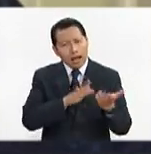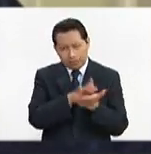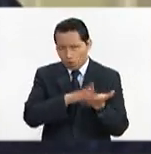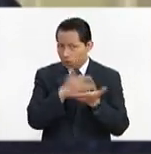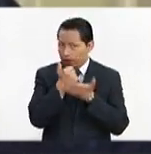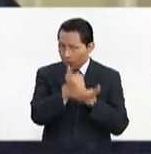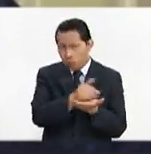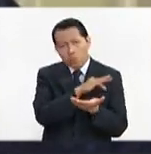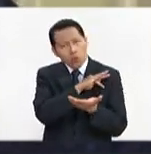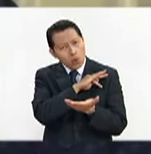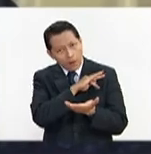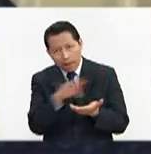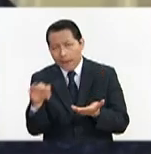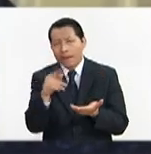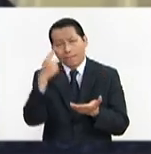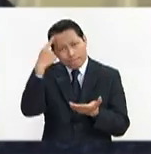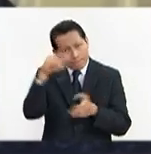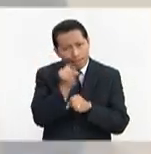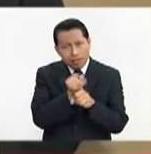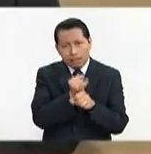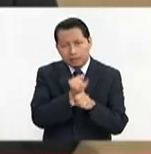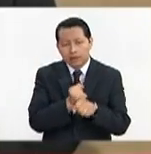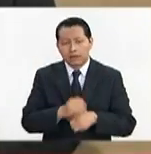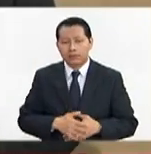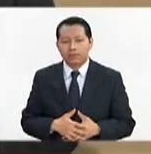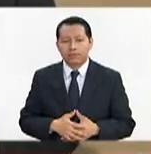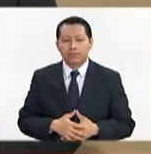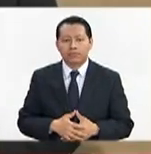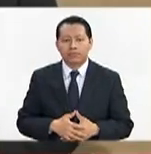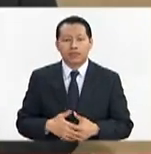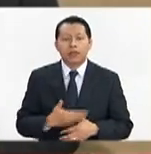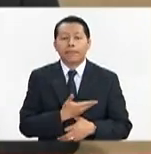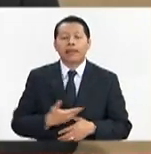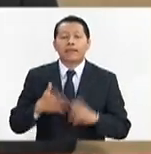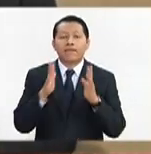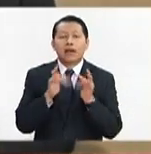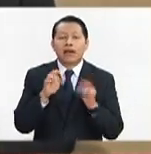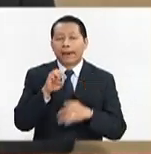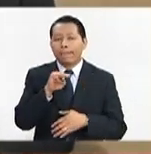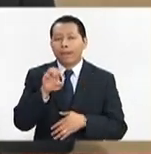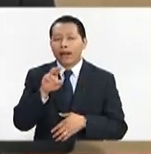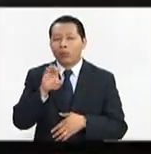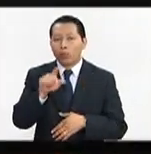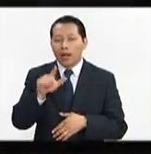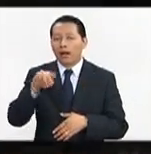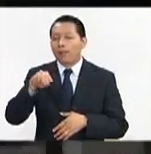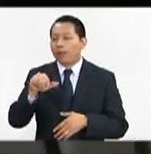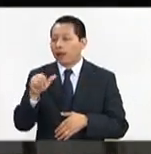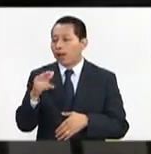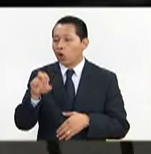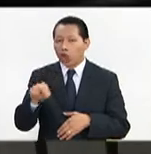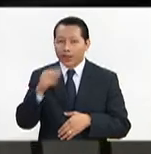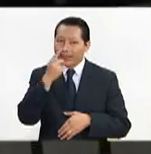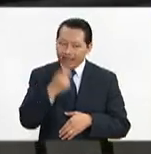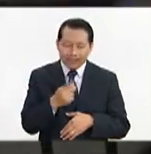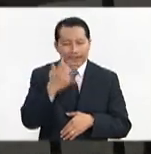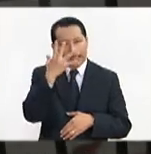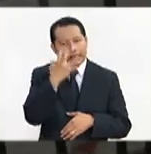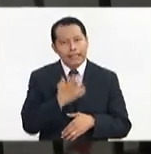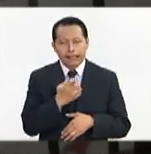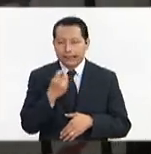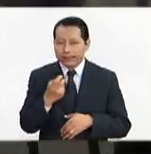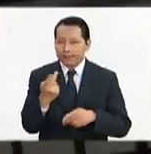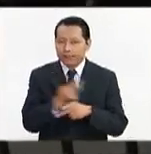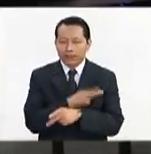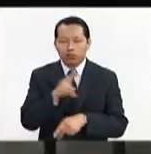podamos para apoyarlos en su investigación. El presidente de Francia, Emmanuel Macron, también manifestó su tristeza por los hechos